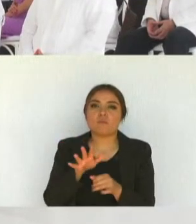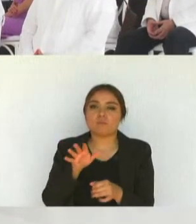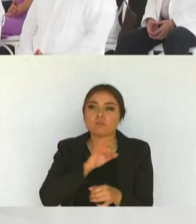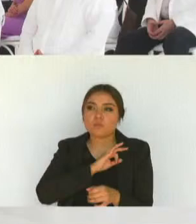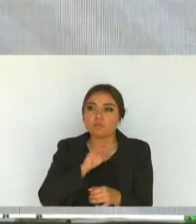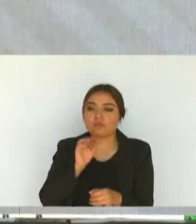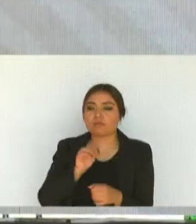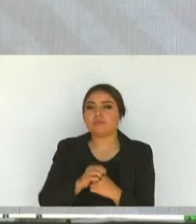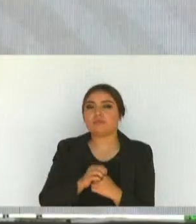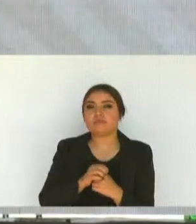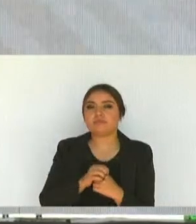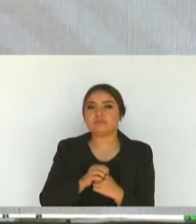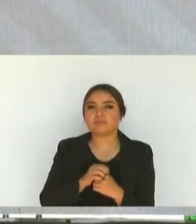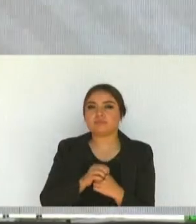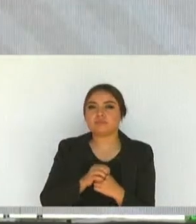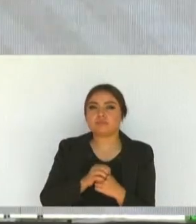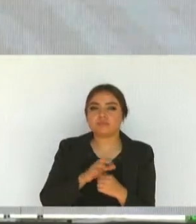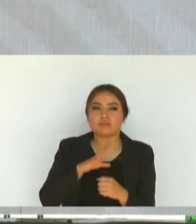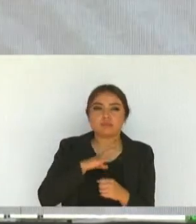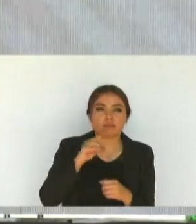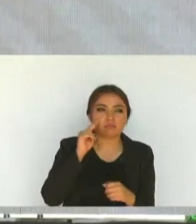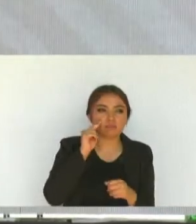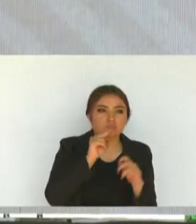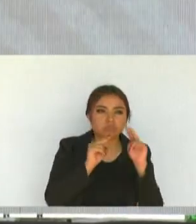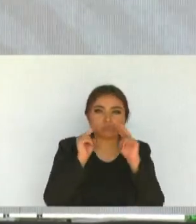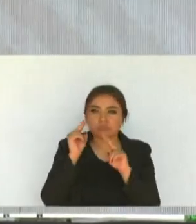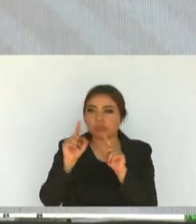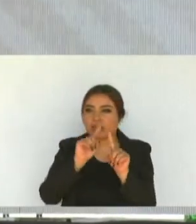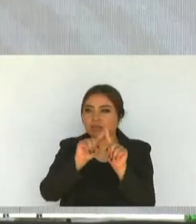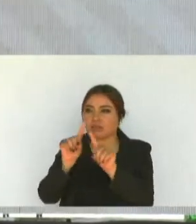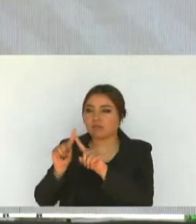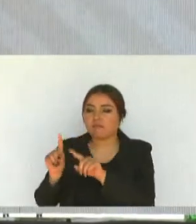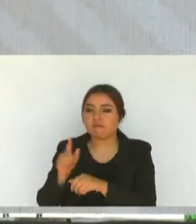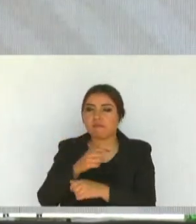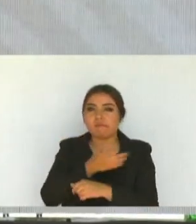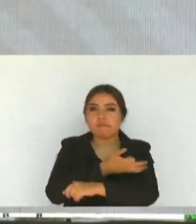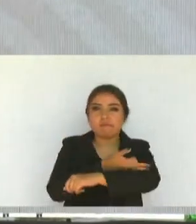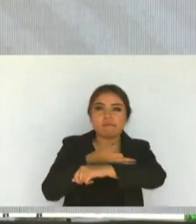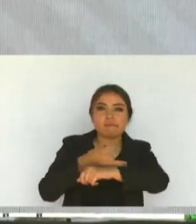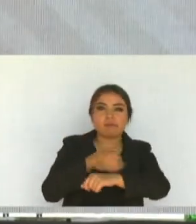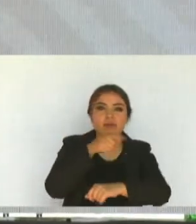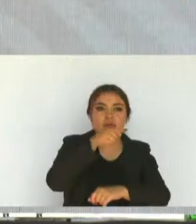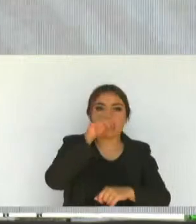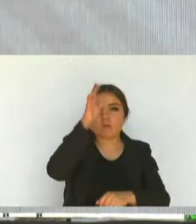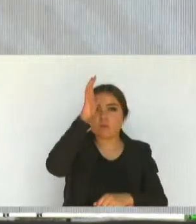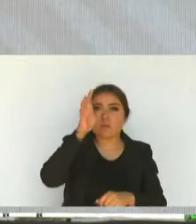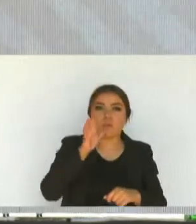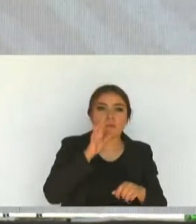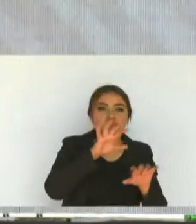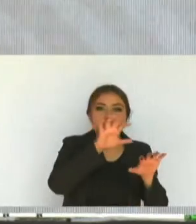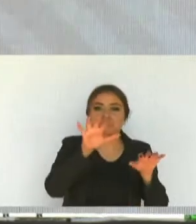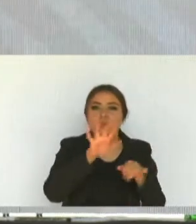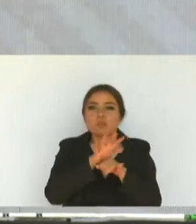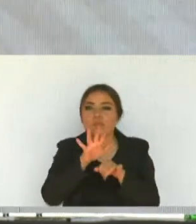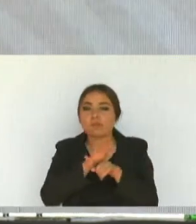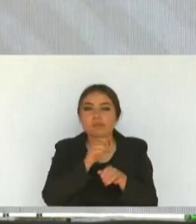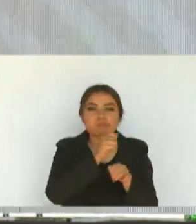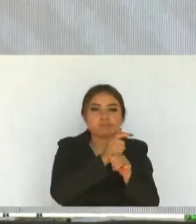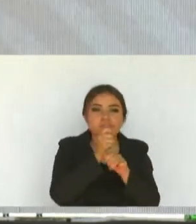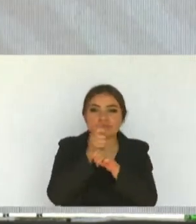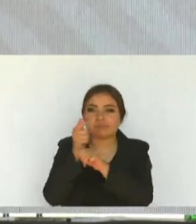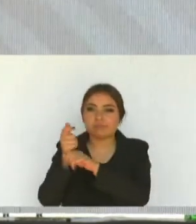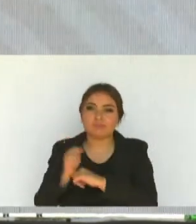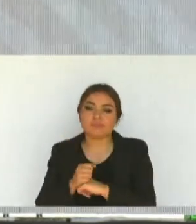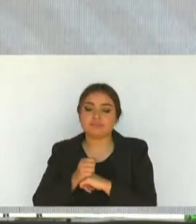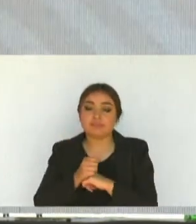hogares y con las distintas familias a lo largo y ancho de Coahuila. Y por ende, esa responsabilidad tiene